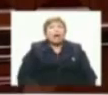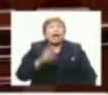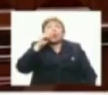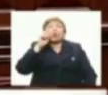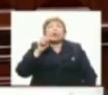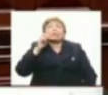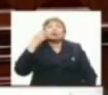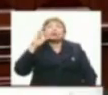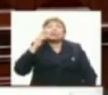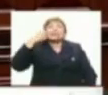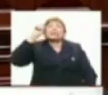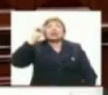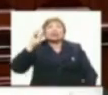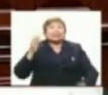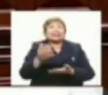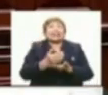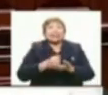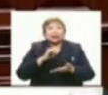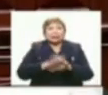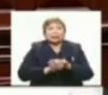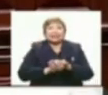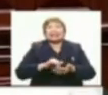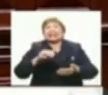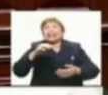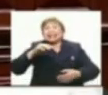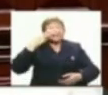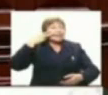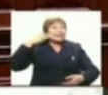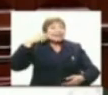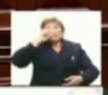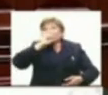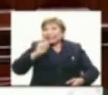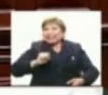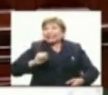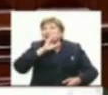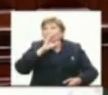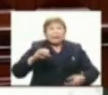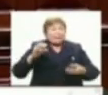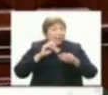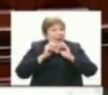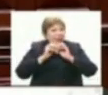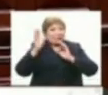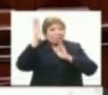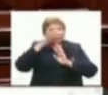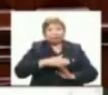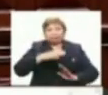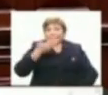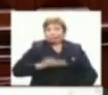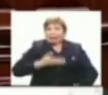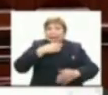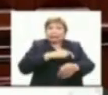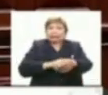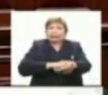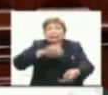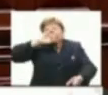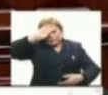1.7 millones de familias ganaderas en la costa, en la sierra y en la selva. El mejor modo de combatir la anemia será